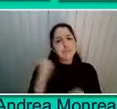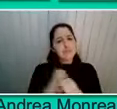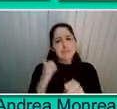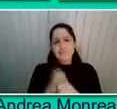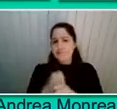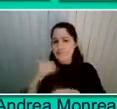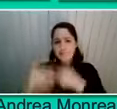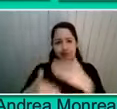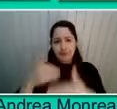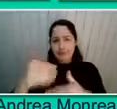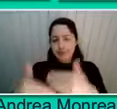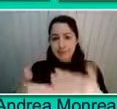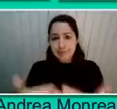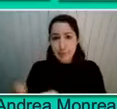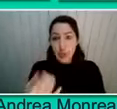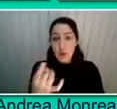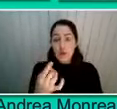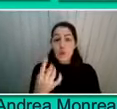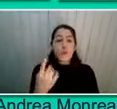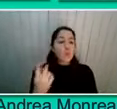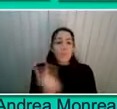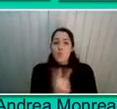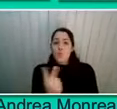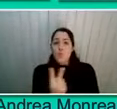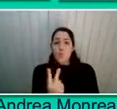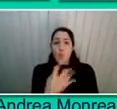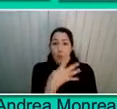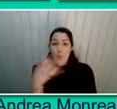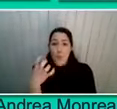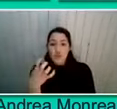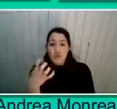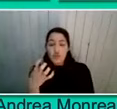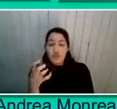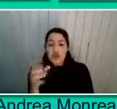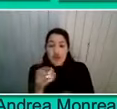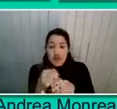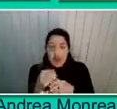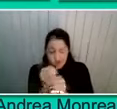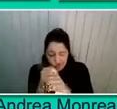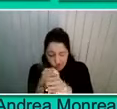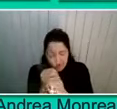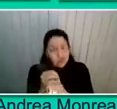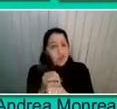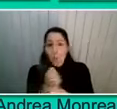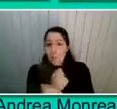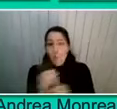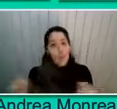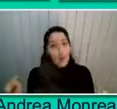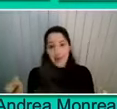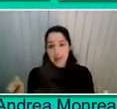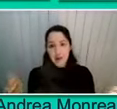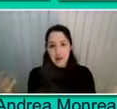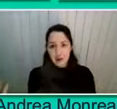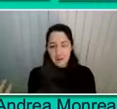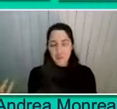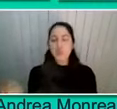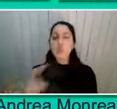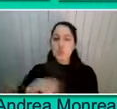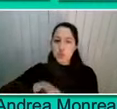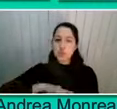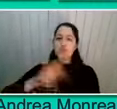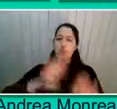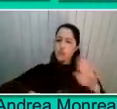400 muestras más de 2-3 días, porque es un trabajo agotador. Entonces, nos cuidamos en extremo.